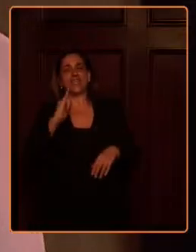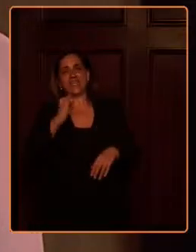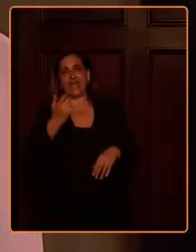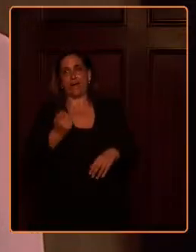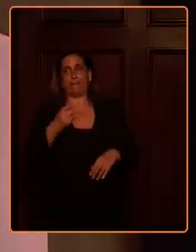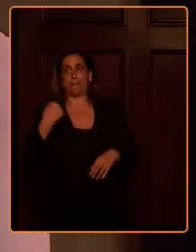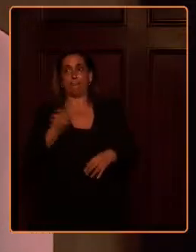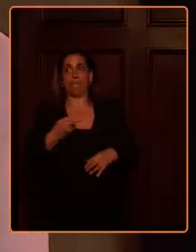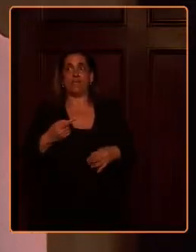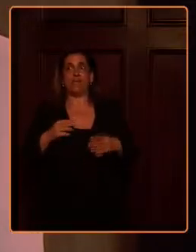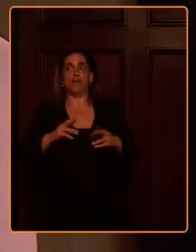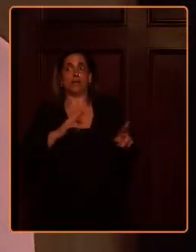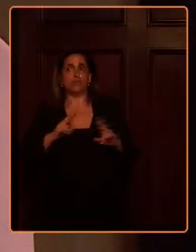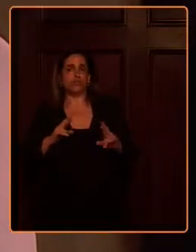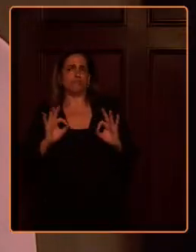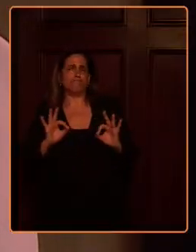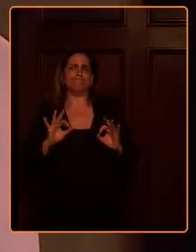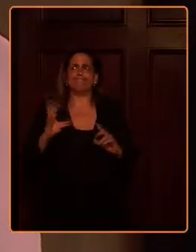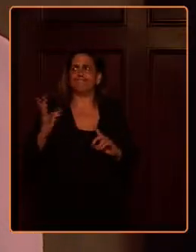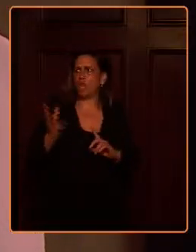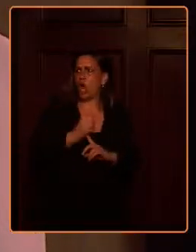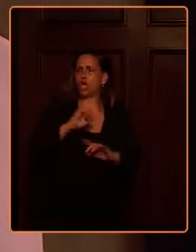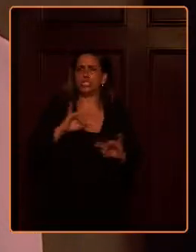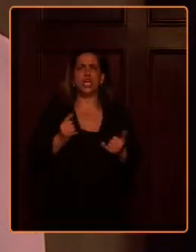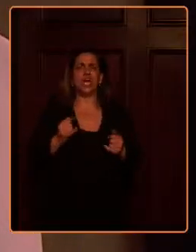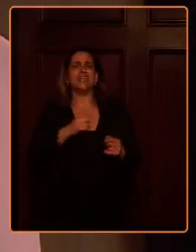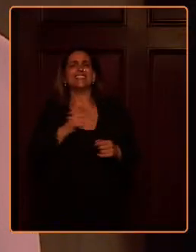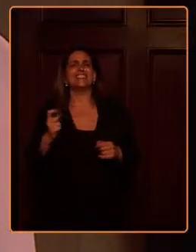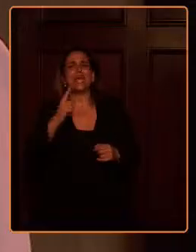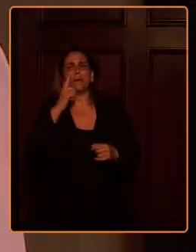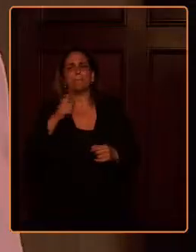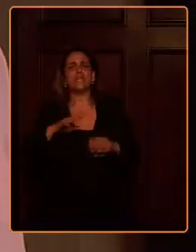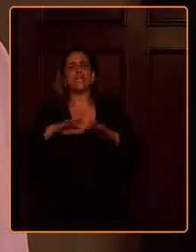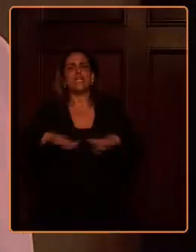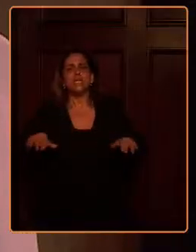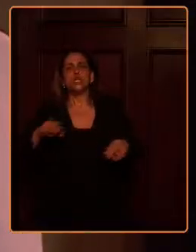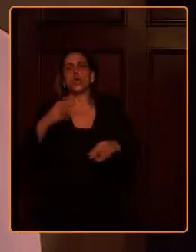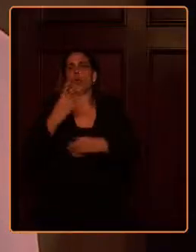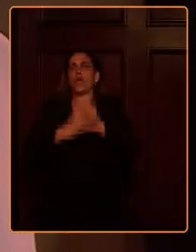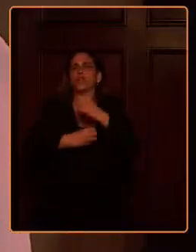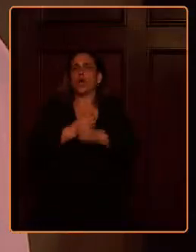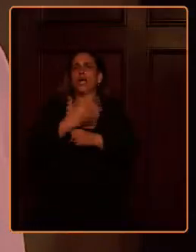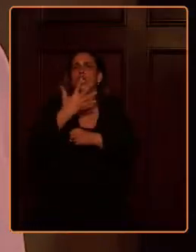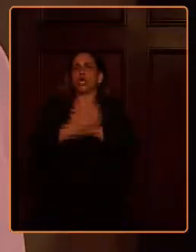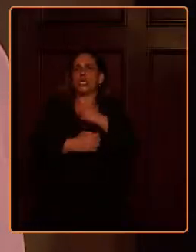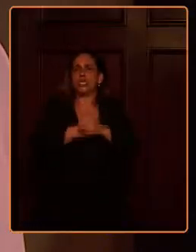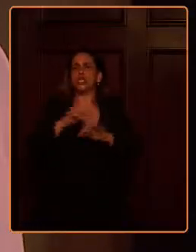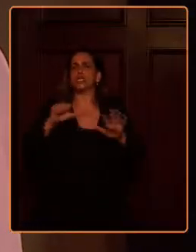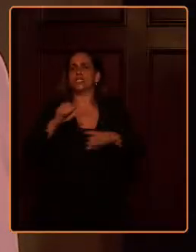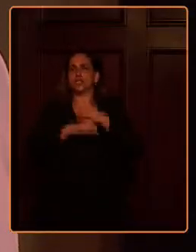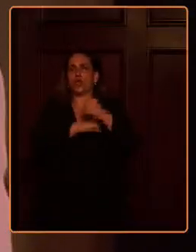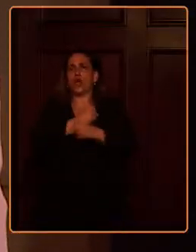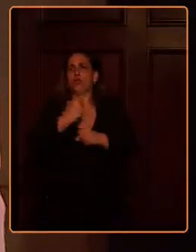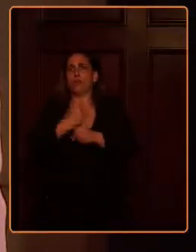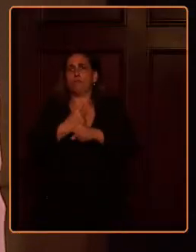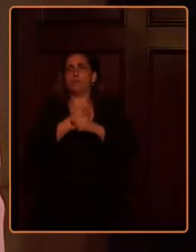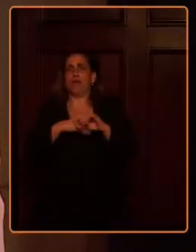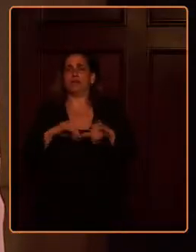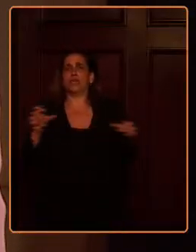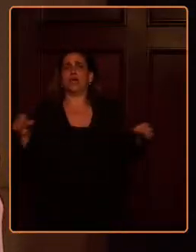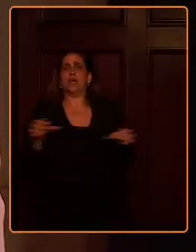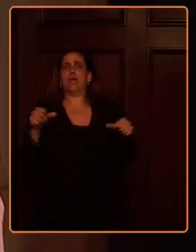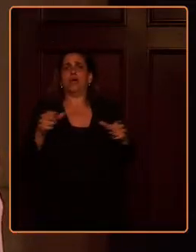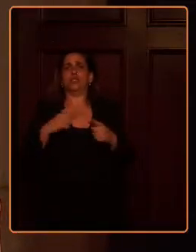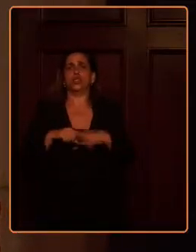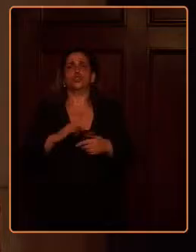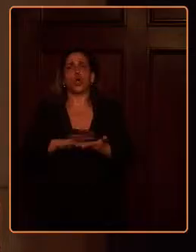son concretos. Tenemos casi 100.000 niños de cuarto, quinto y sexto de primaria que han pasado por el programa de